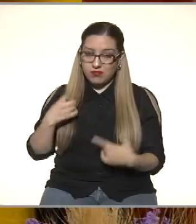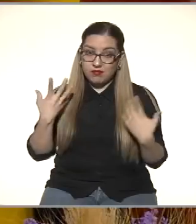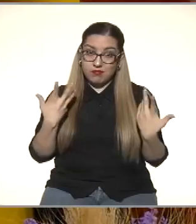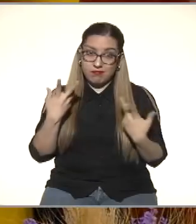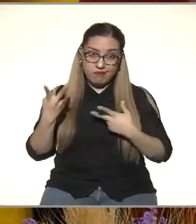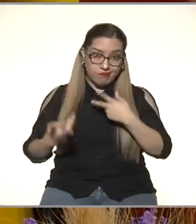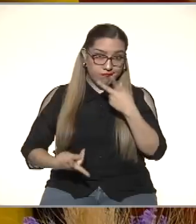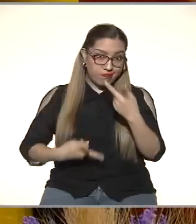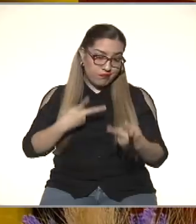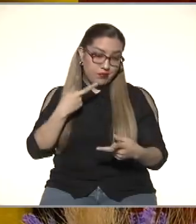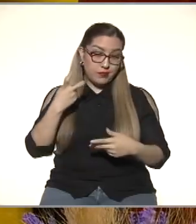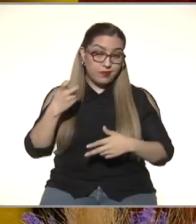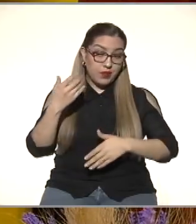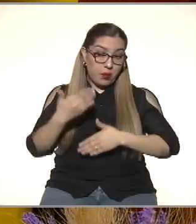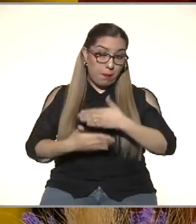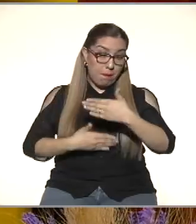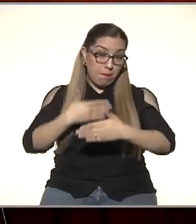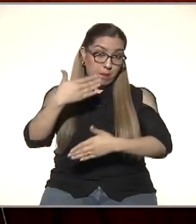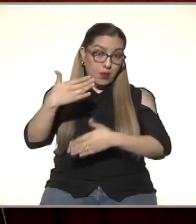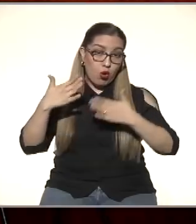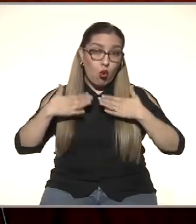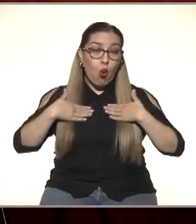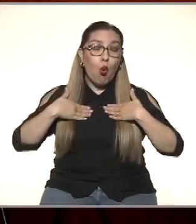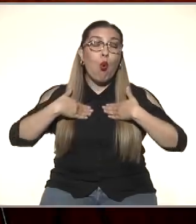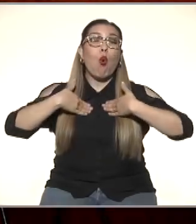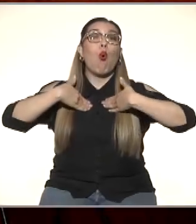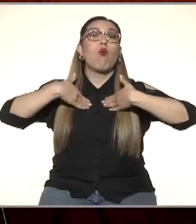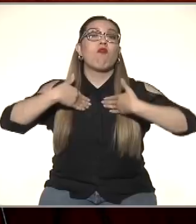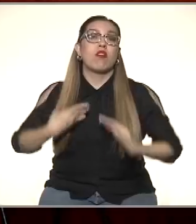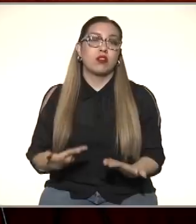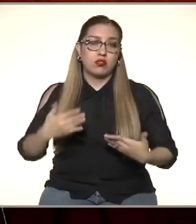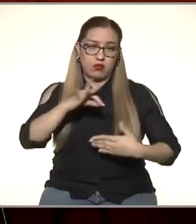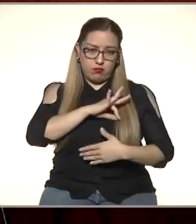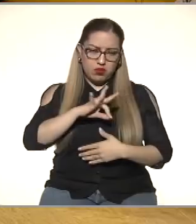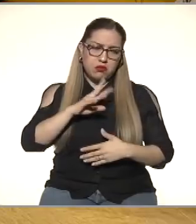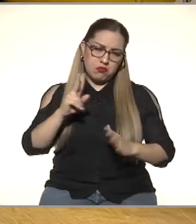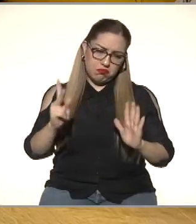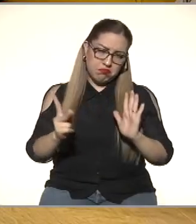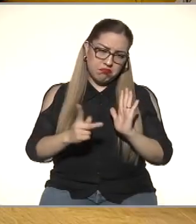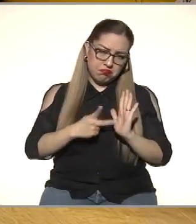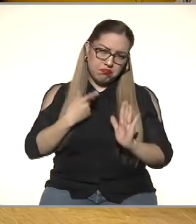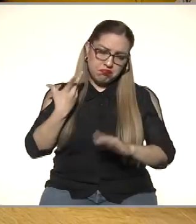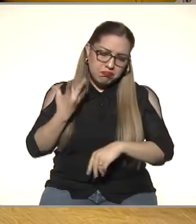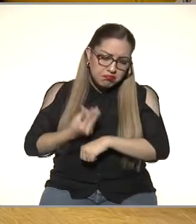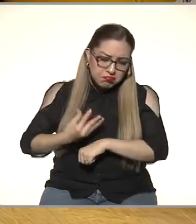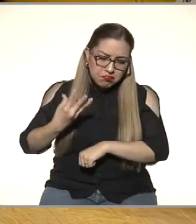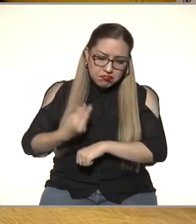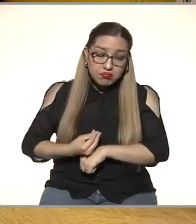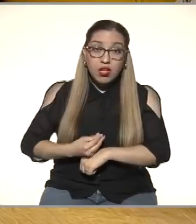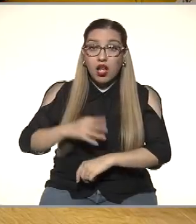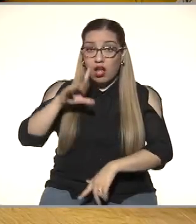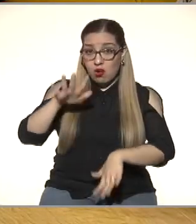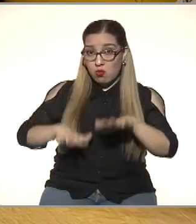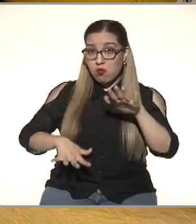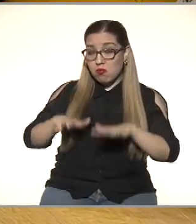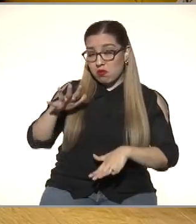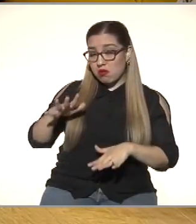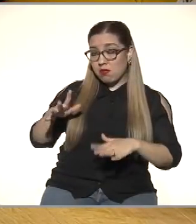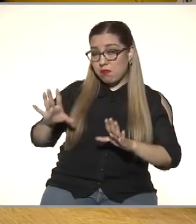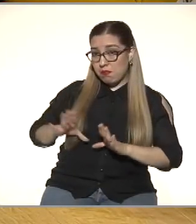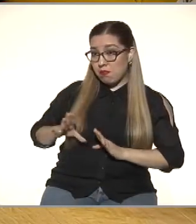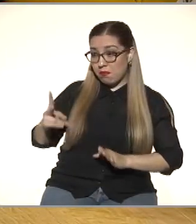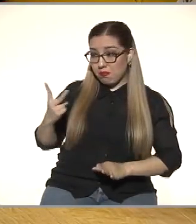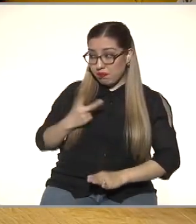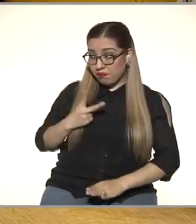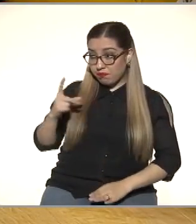en que es un proceso, la confianza se puede ir reconstruyendo, y hay muchas parejas que después de una infidelidad crecen, porque